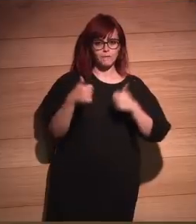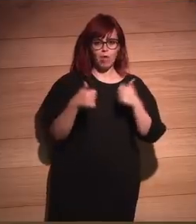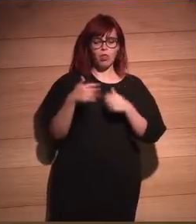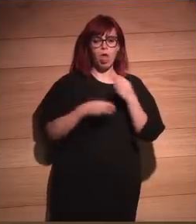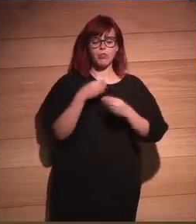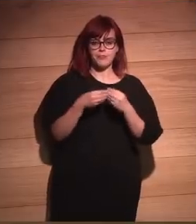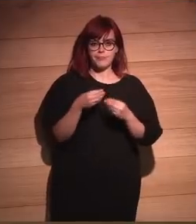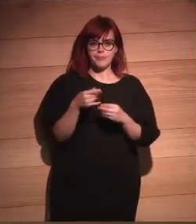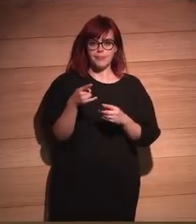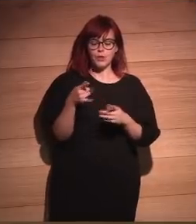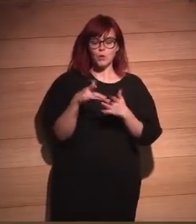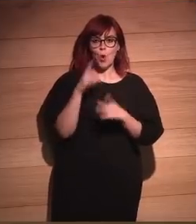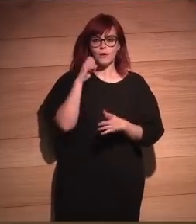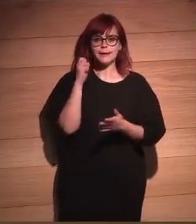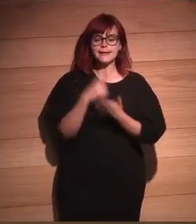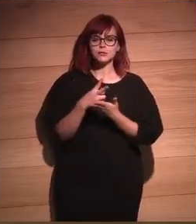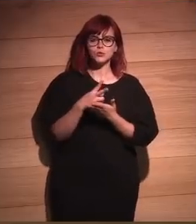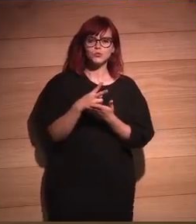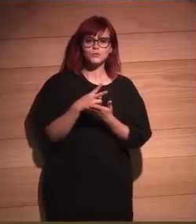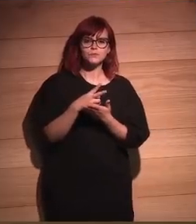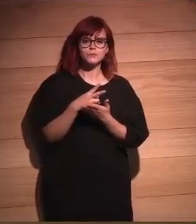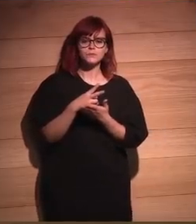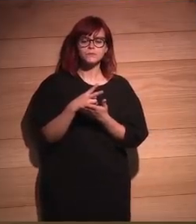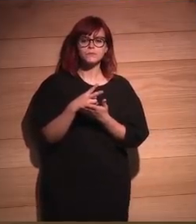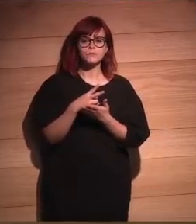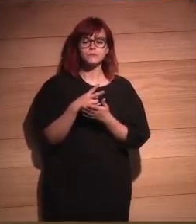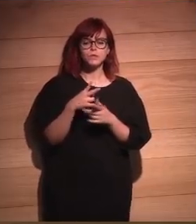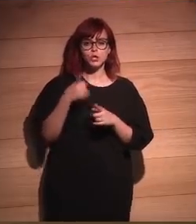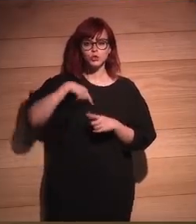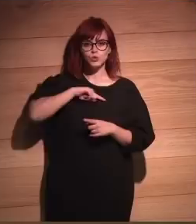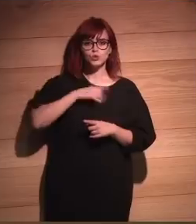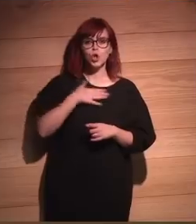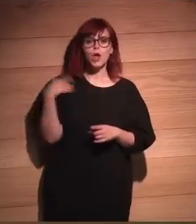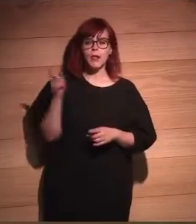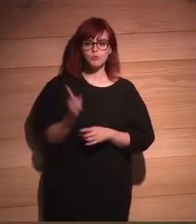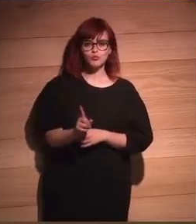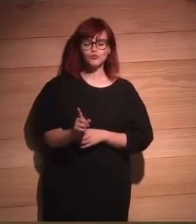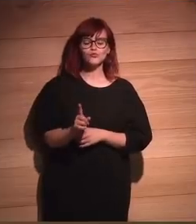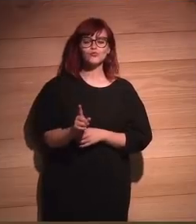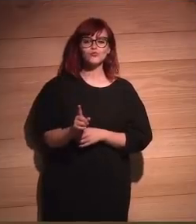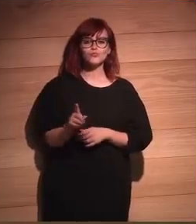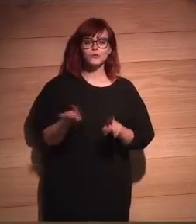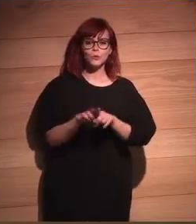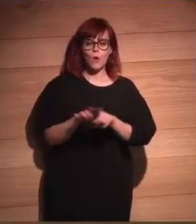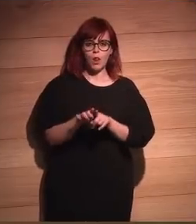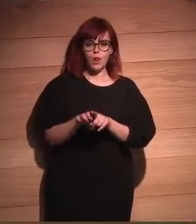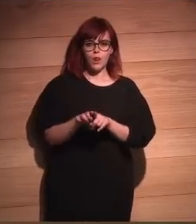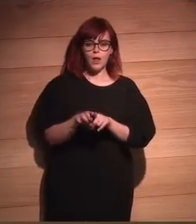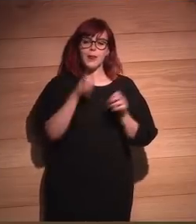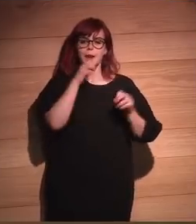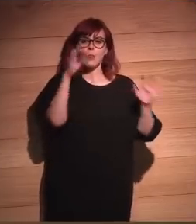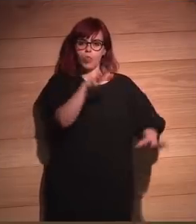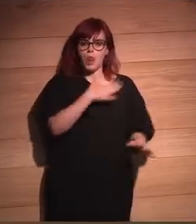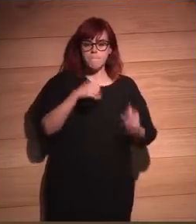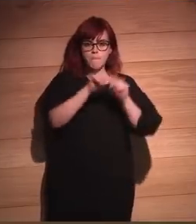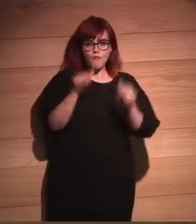que a mí me asusta un poco, ¿no? Porque realmente lo que no querríamos es tener que renunciar a